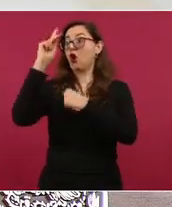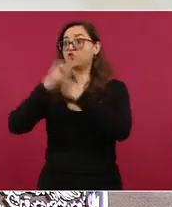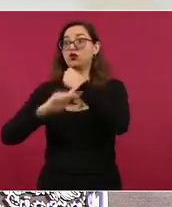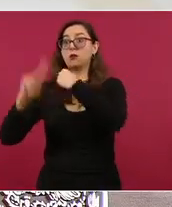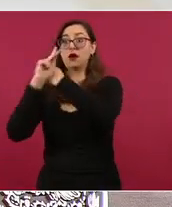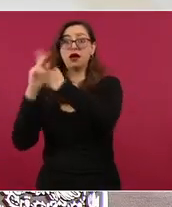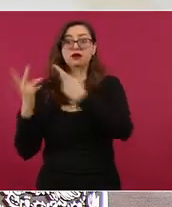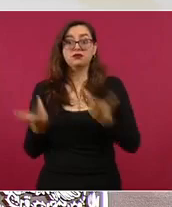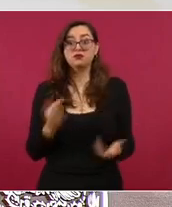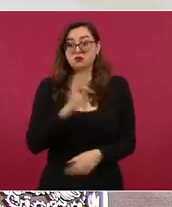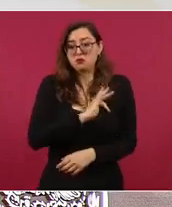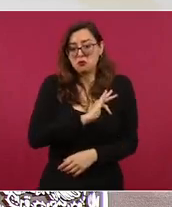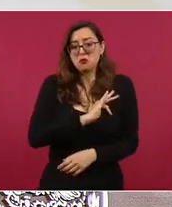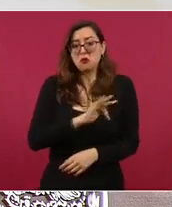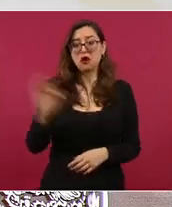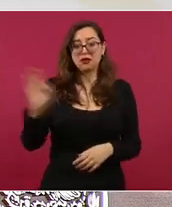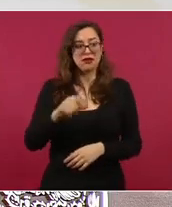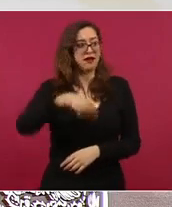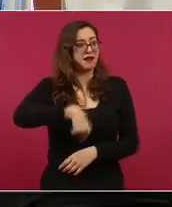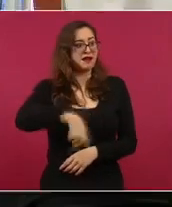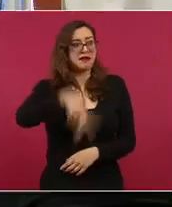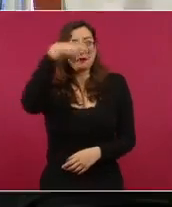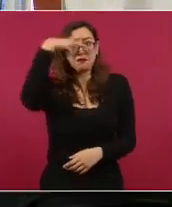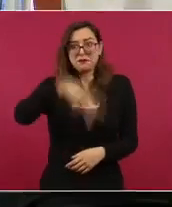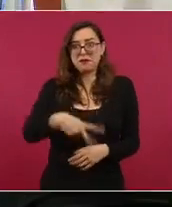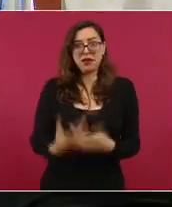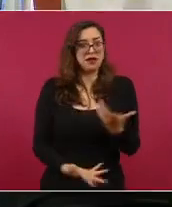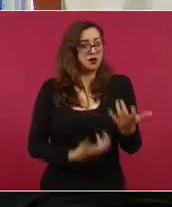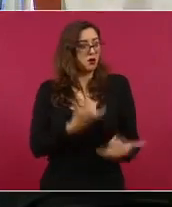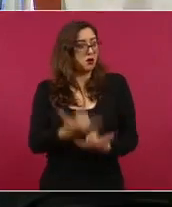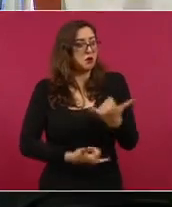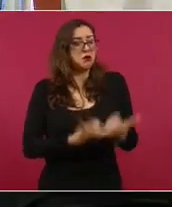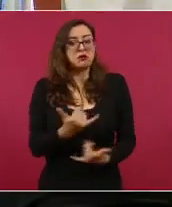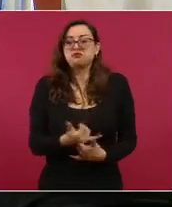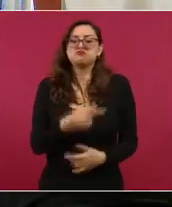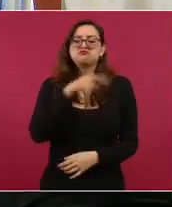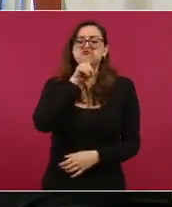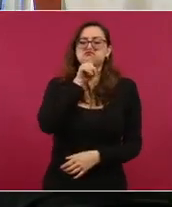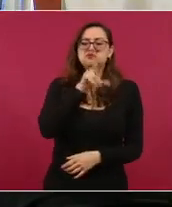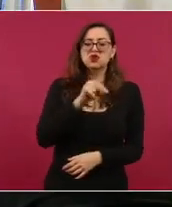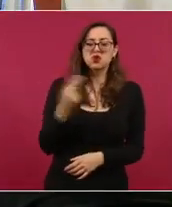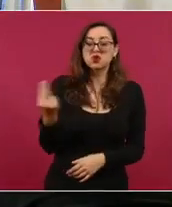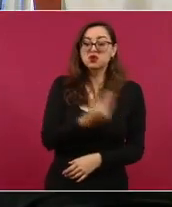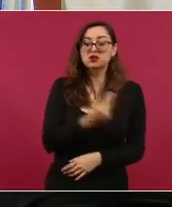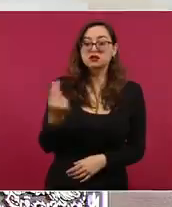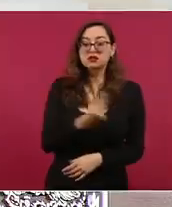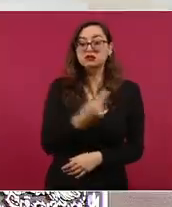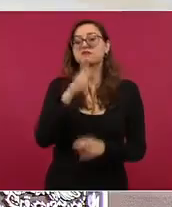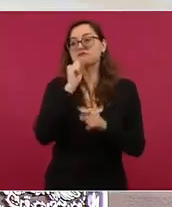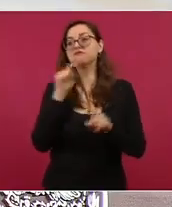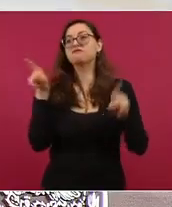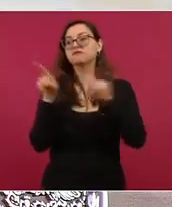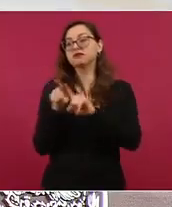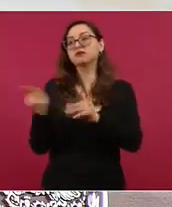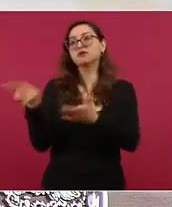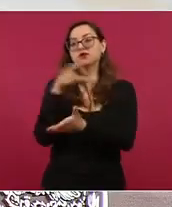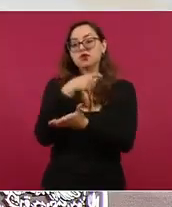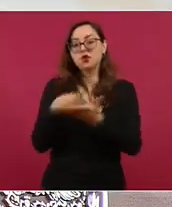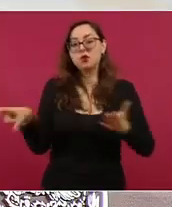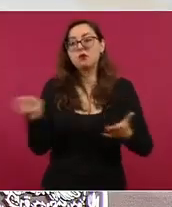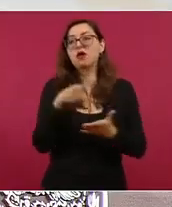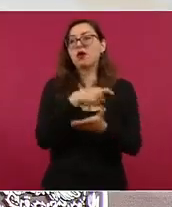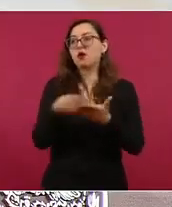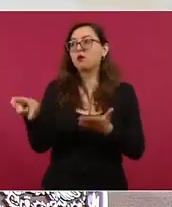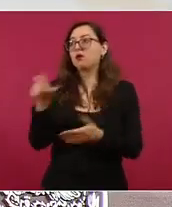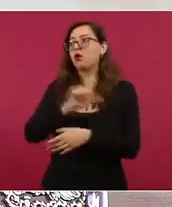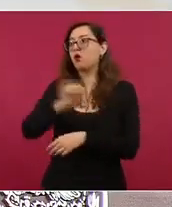jóvenes talentos mexicanos y fomenta el negocio de la compra-venta de jugadores a sobreprecio y el presunto fraude fiscal del que habíamos